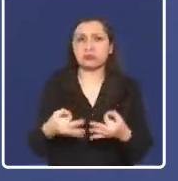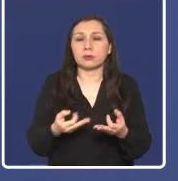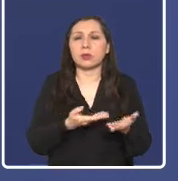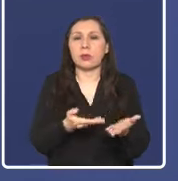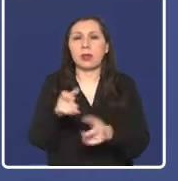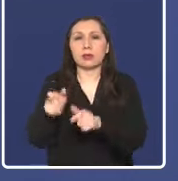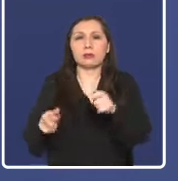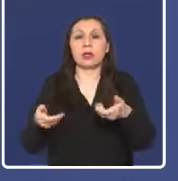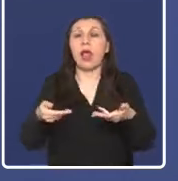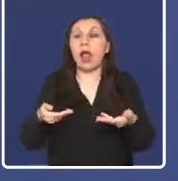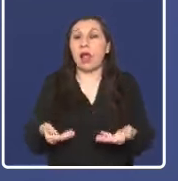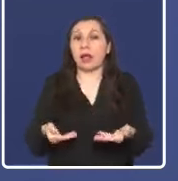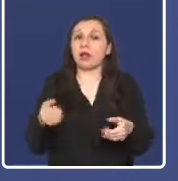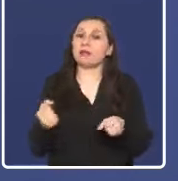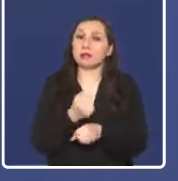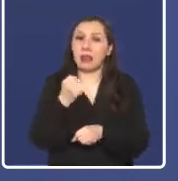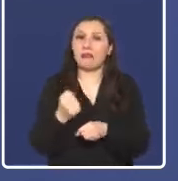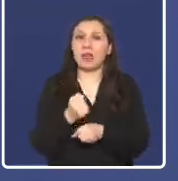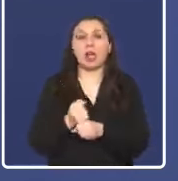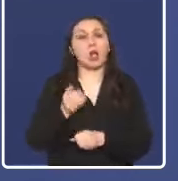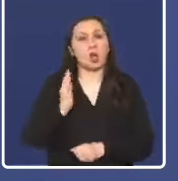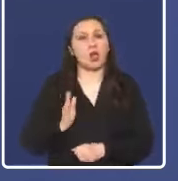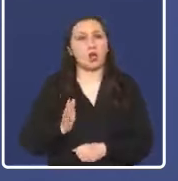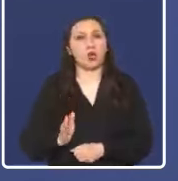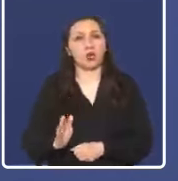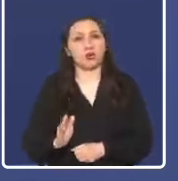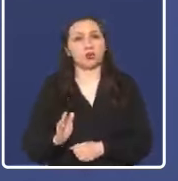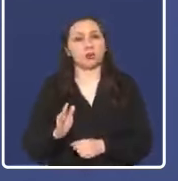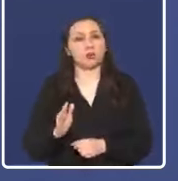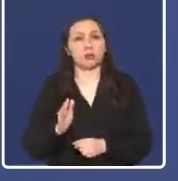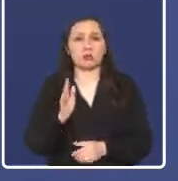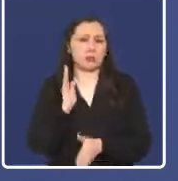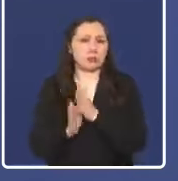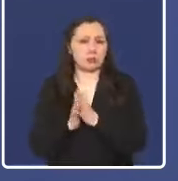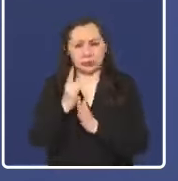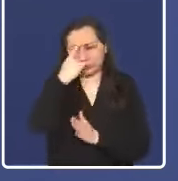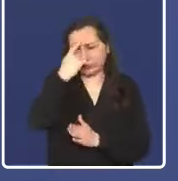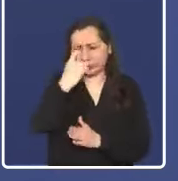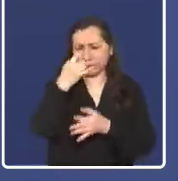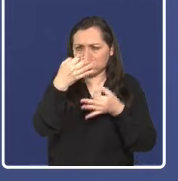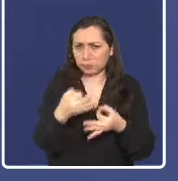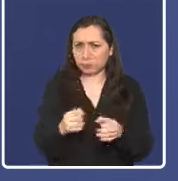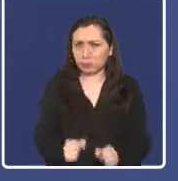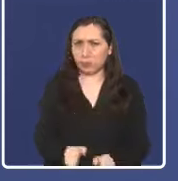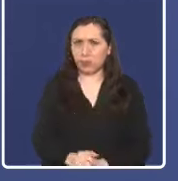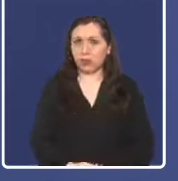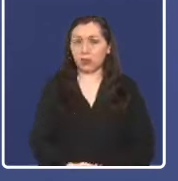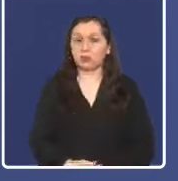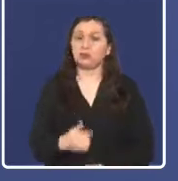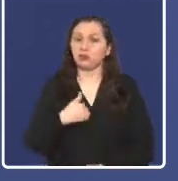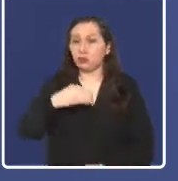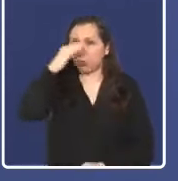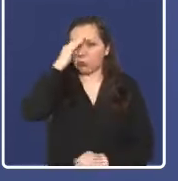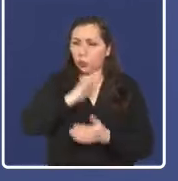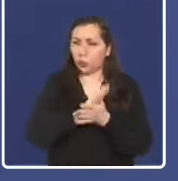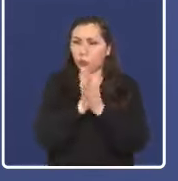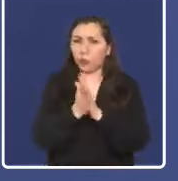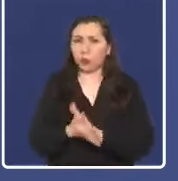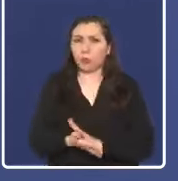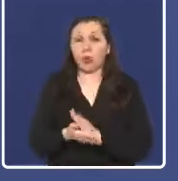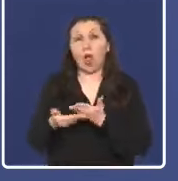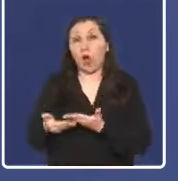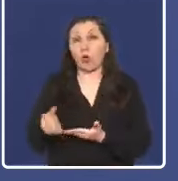ciudadanía de que aquí la pega va a continuar realizándose con la mayor seriedad posible. Por eso yo confío plenamente en